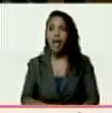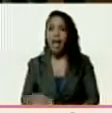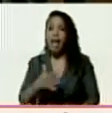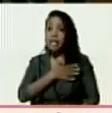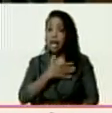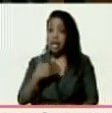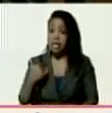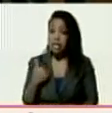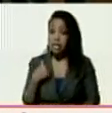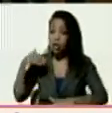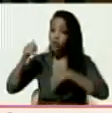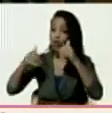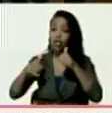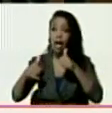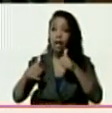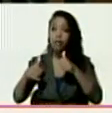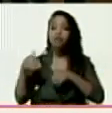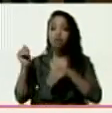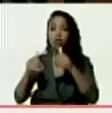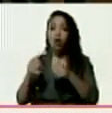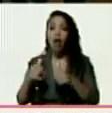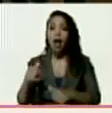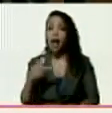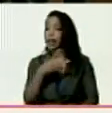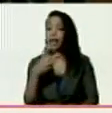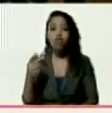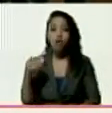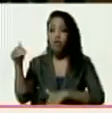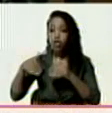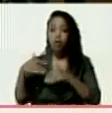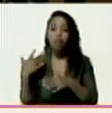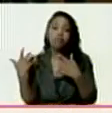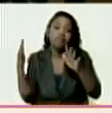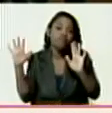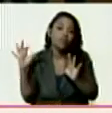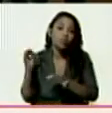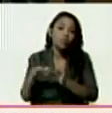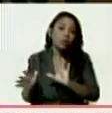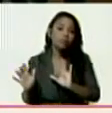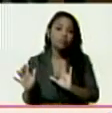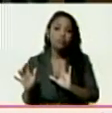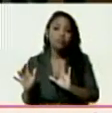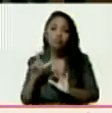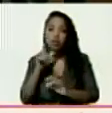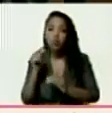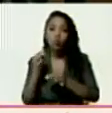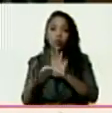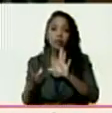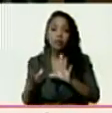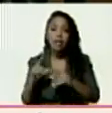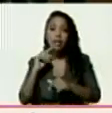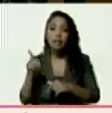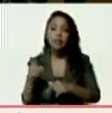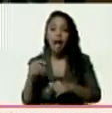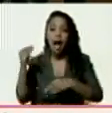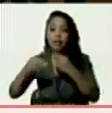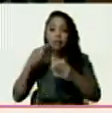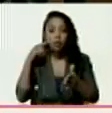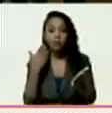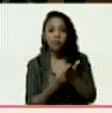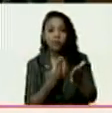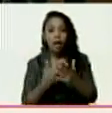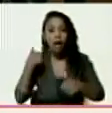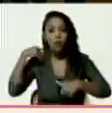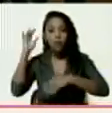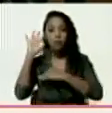votar, votó. Y el que no quiso votar, no votó. Porque sencillamente se quedaron aquí convalidando el quórum. El quórum, les